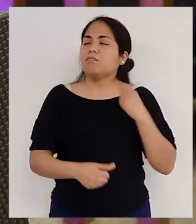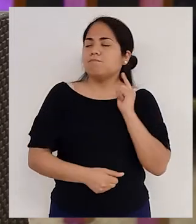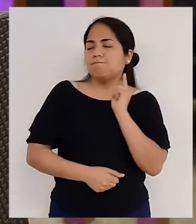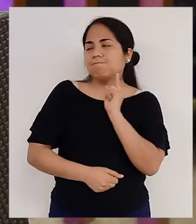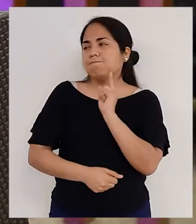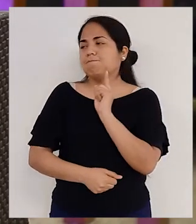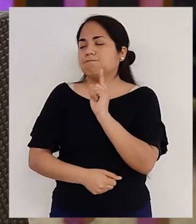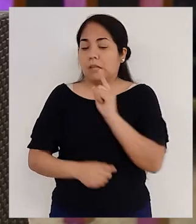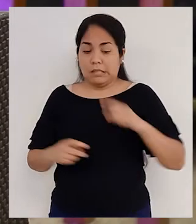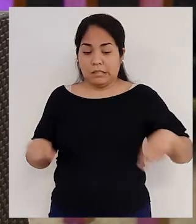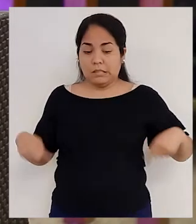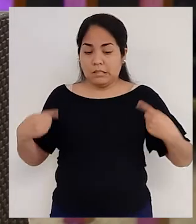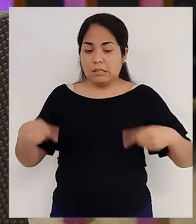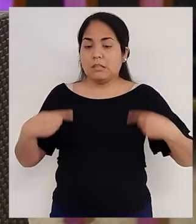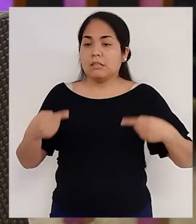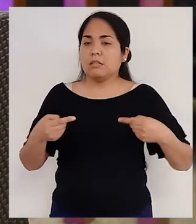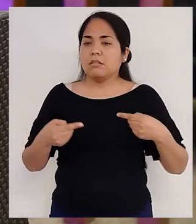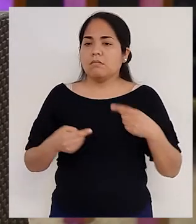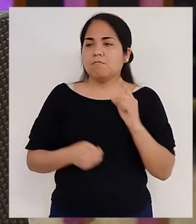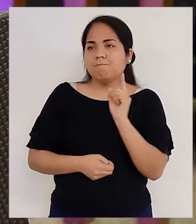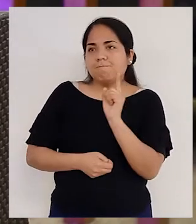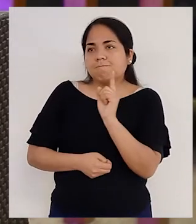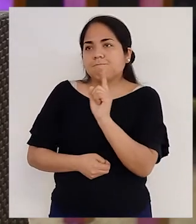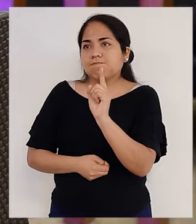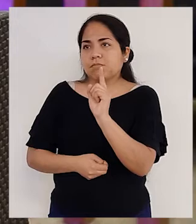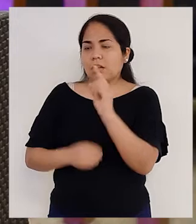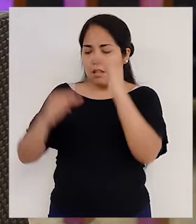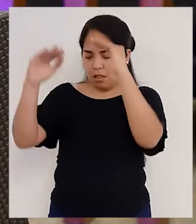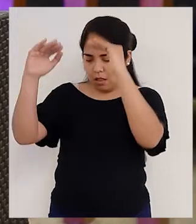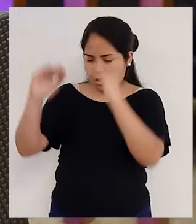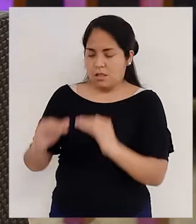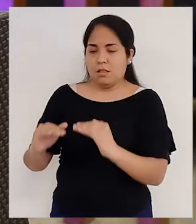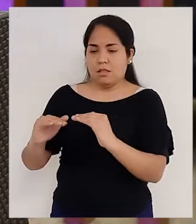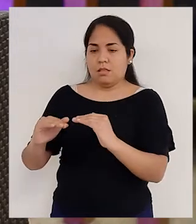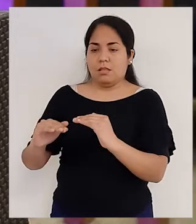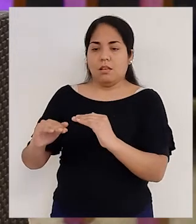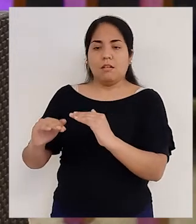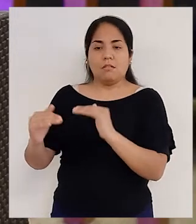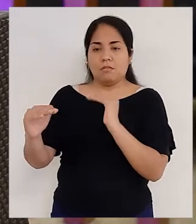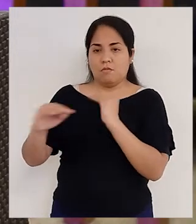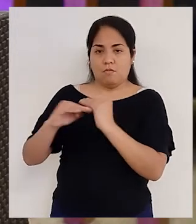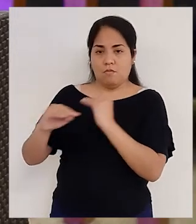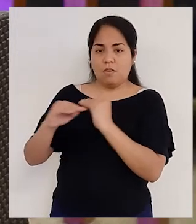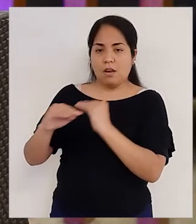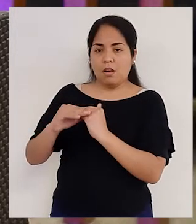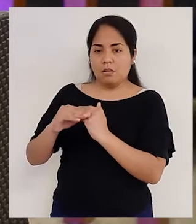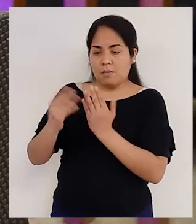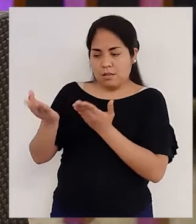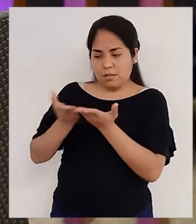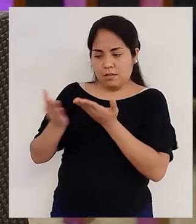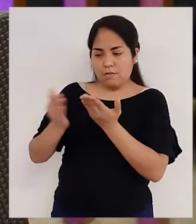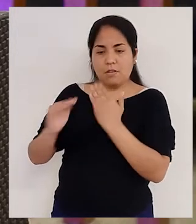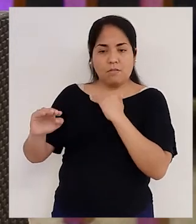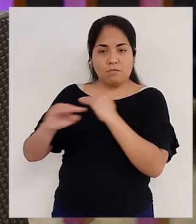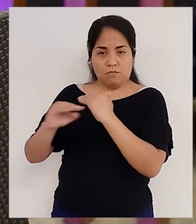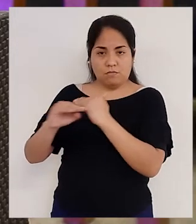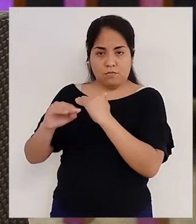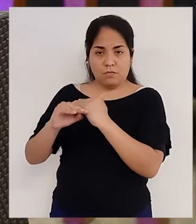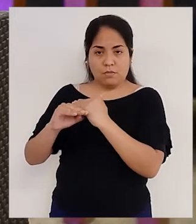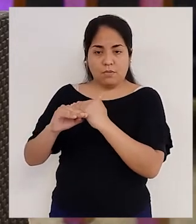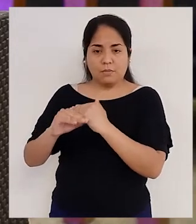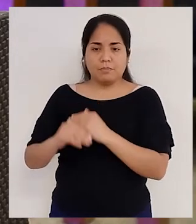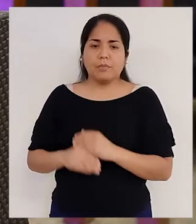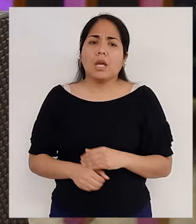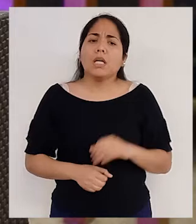se acerca a ventanilla, una persona con silla de ruedas y no logra alcanzar. O sea, ¿por qué no tener ventanillas más cortas, tal vez para las personas